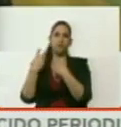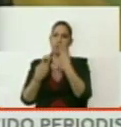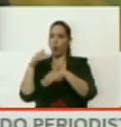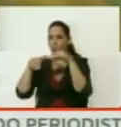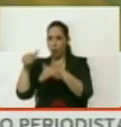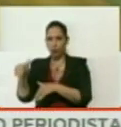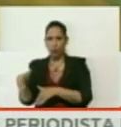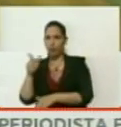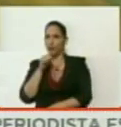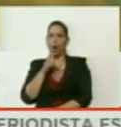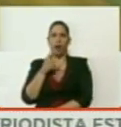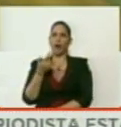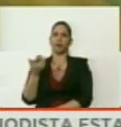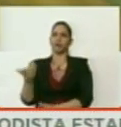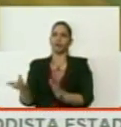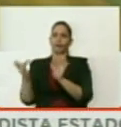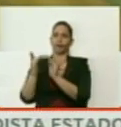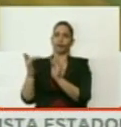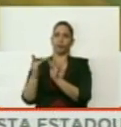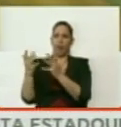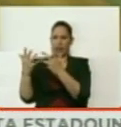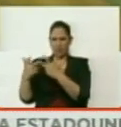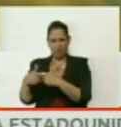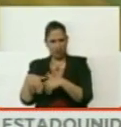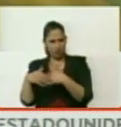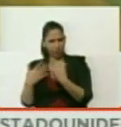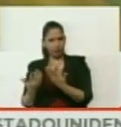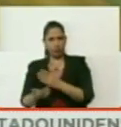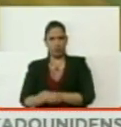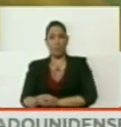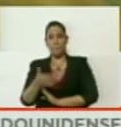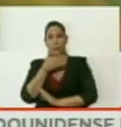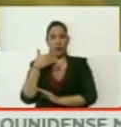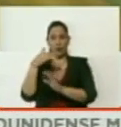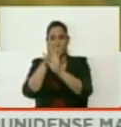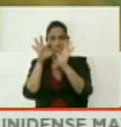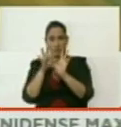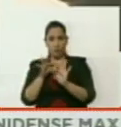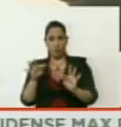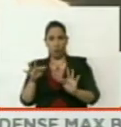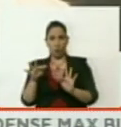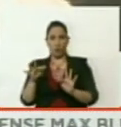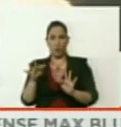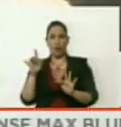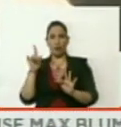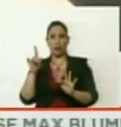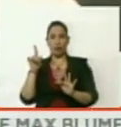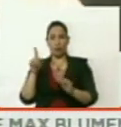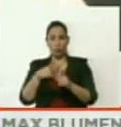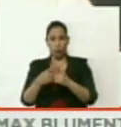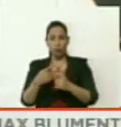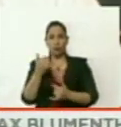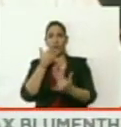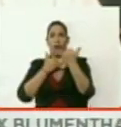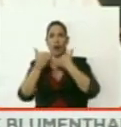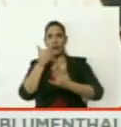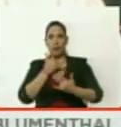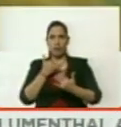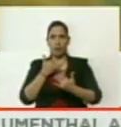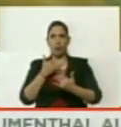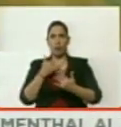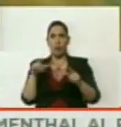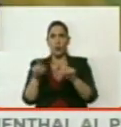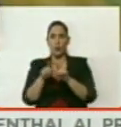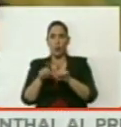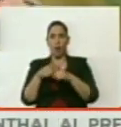tendrán incidencia en el plan. Adminístrenlo de la mejor manera, y si además fallan, como fallaron con la ayuda humanitaria que se